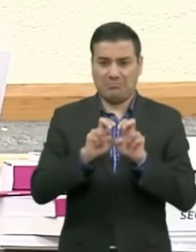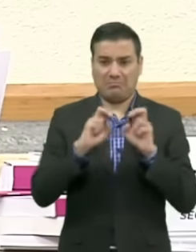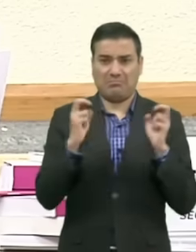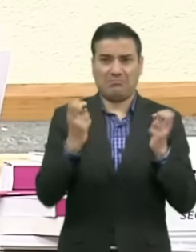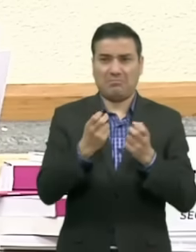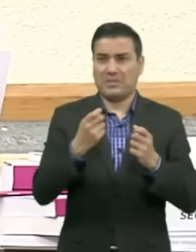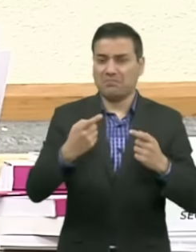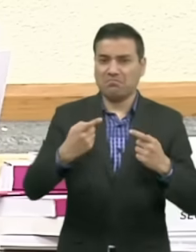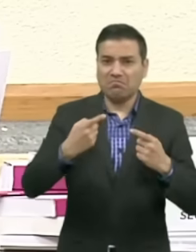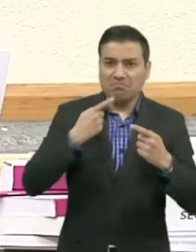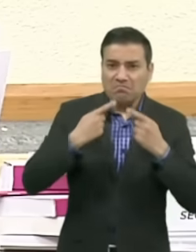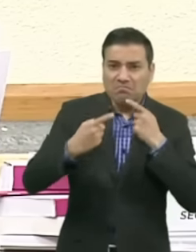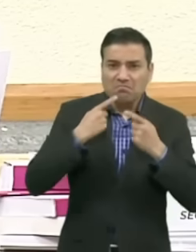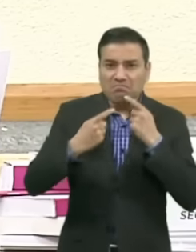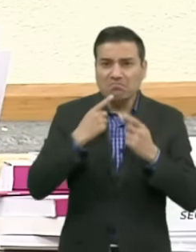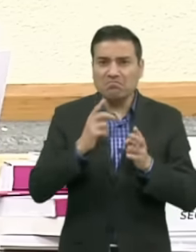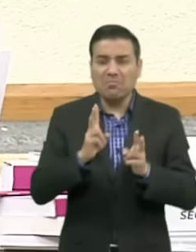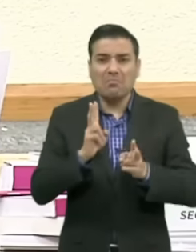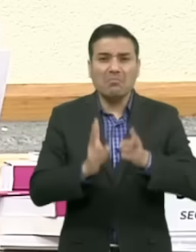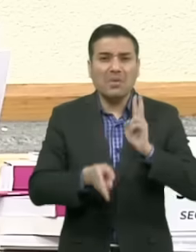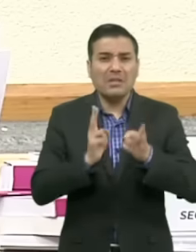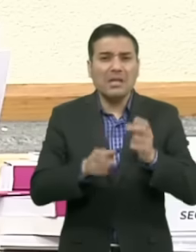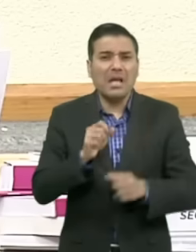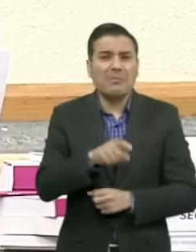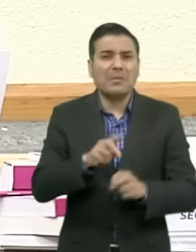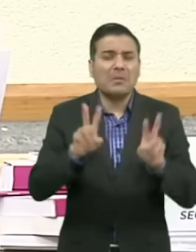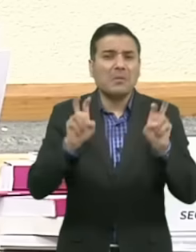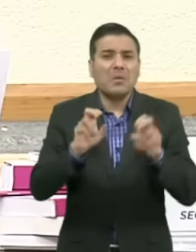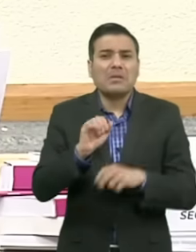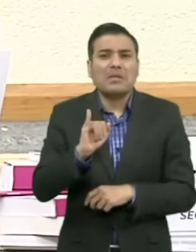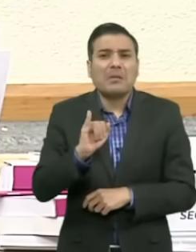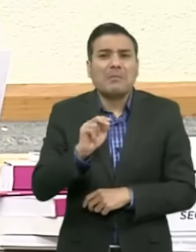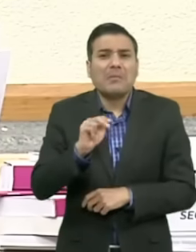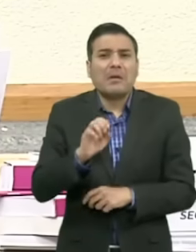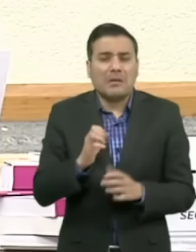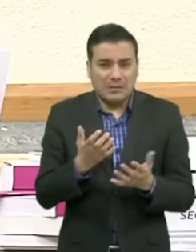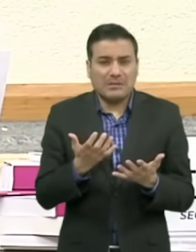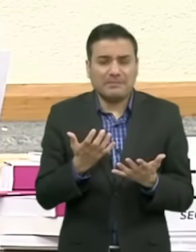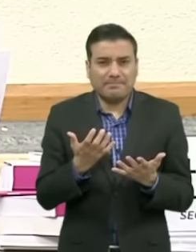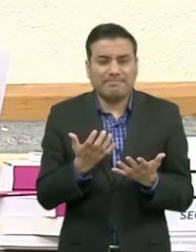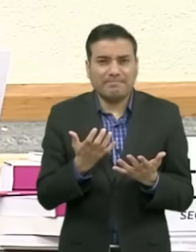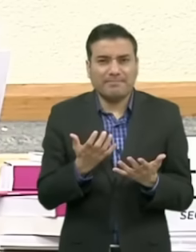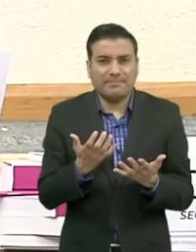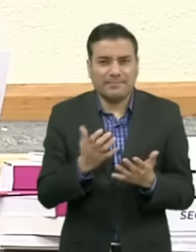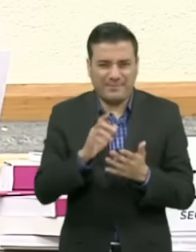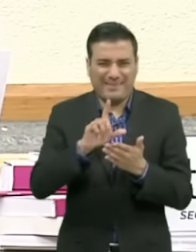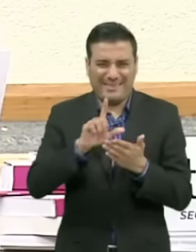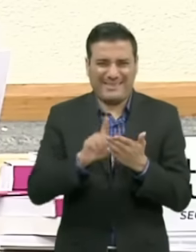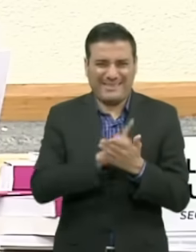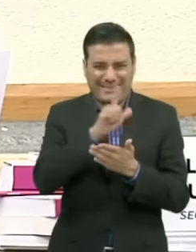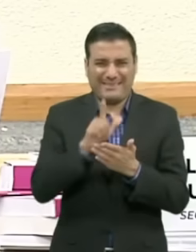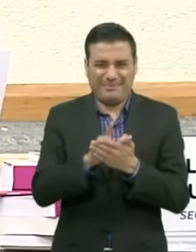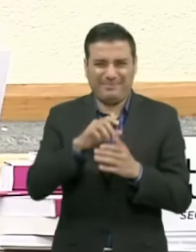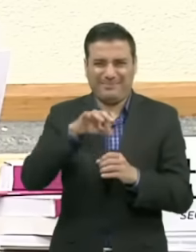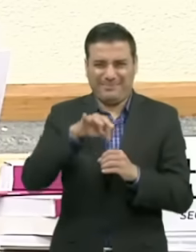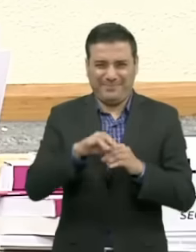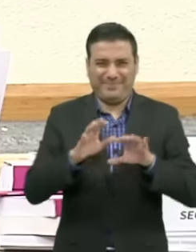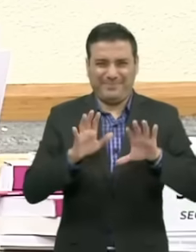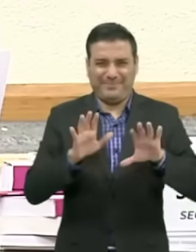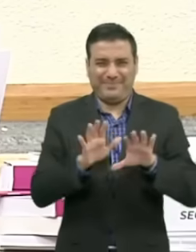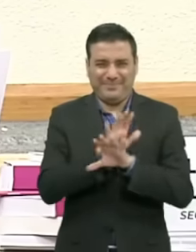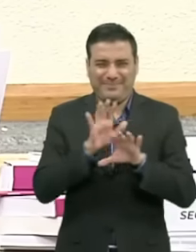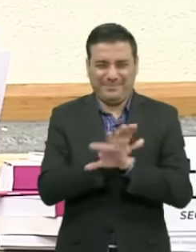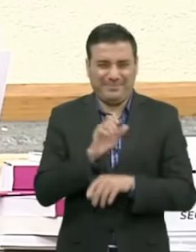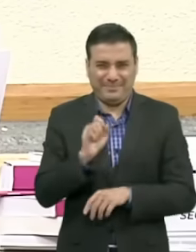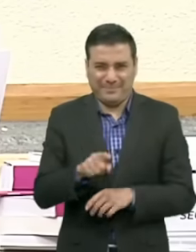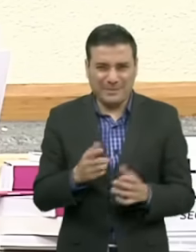sobre el tema de la situación actual del instituto con respecto a la reforma del Poder Judicial de la